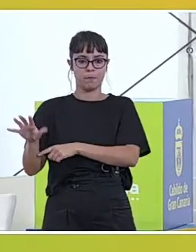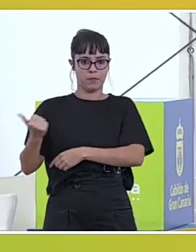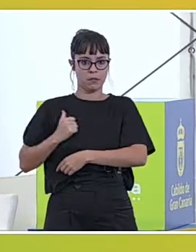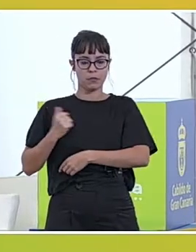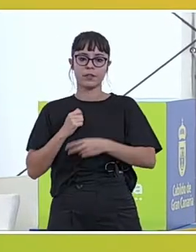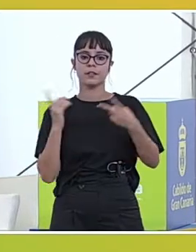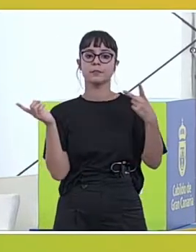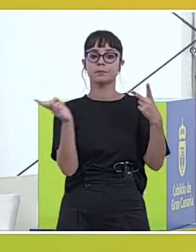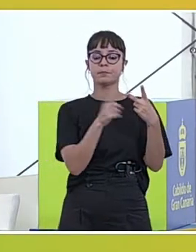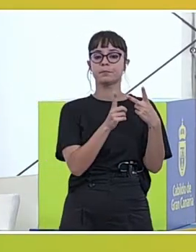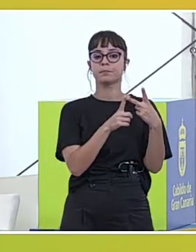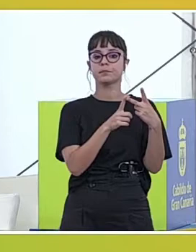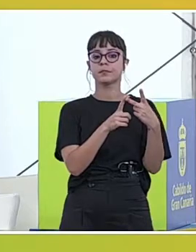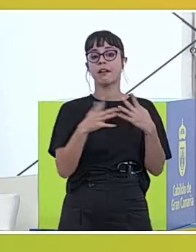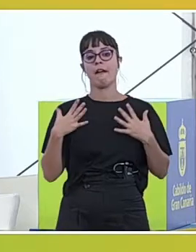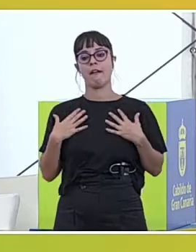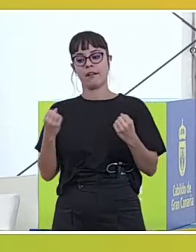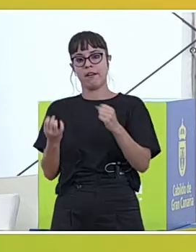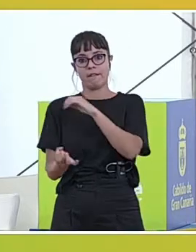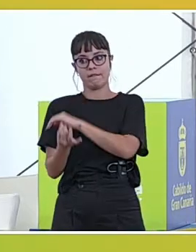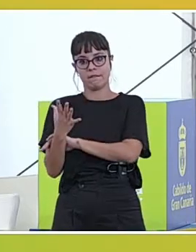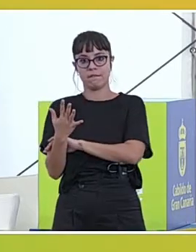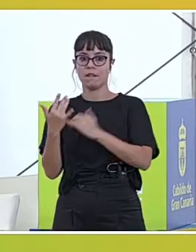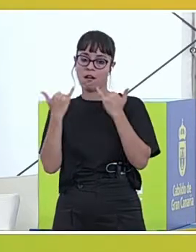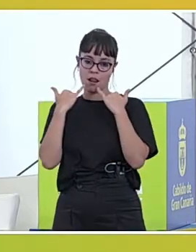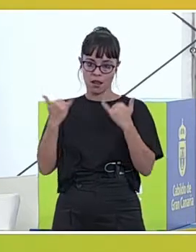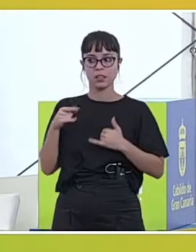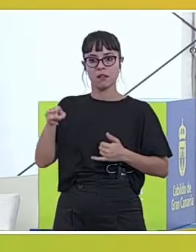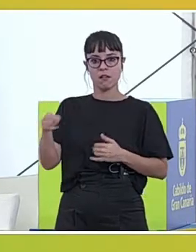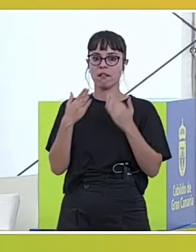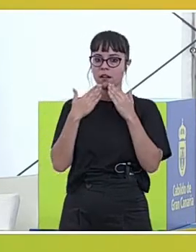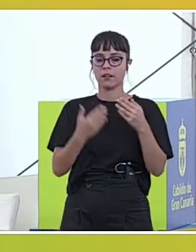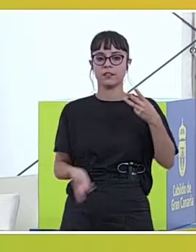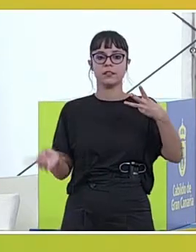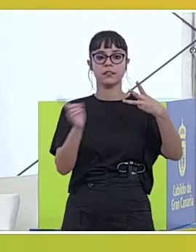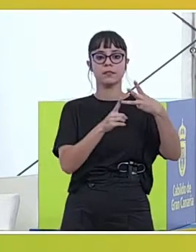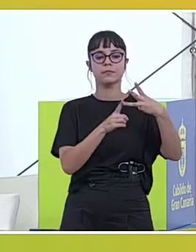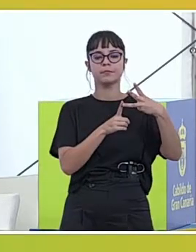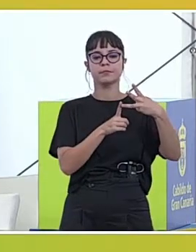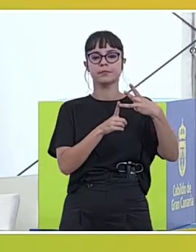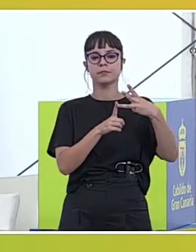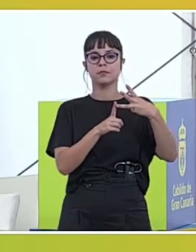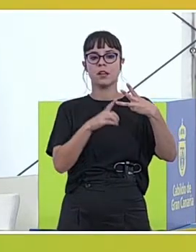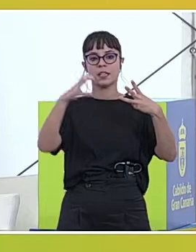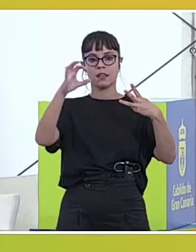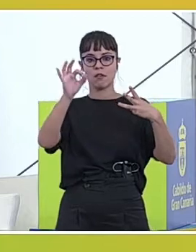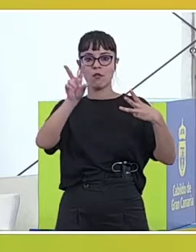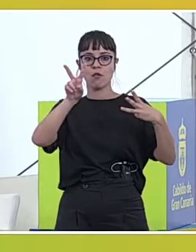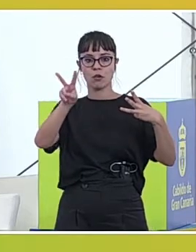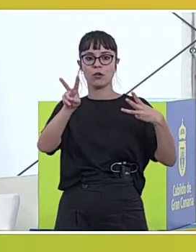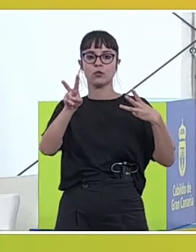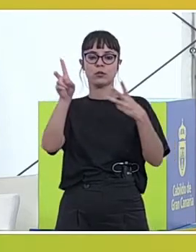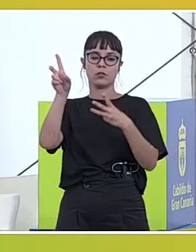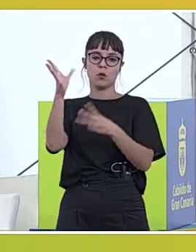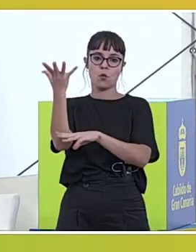otros enfocados a la generación de energía eléctrica y otros enfocados a la captura y utilización de CO2, que también adquiere bastante